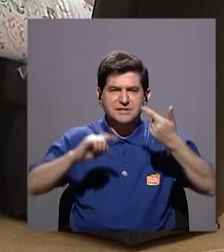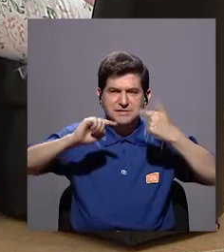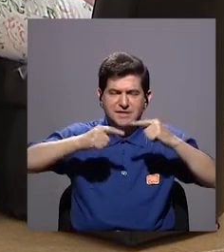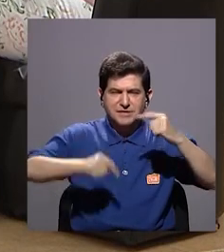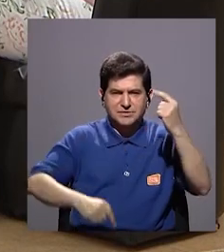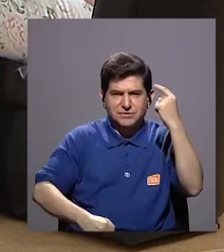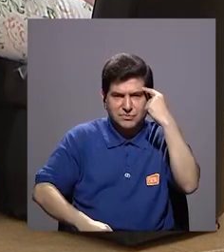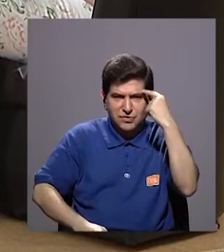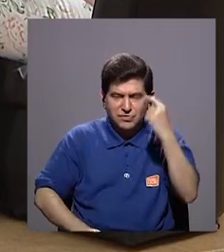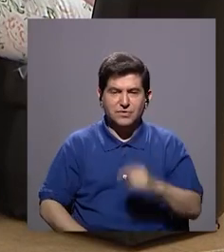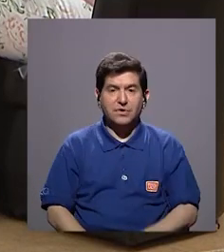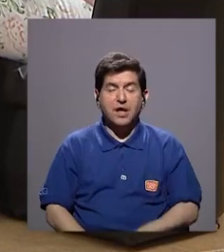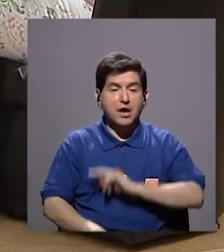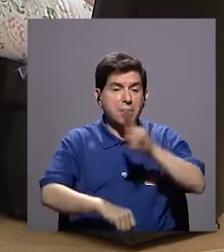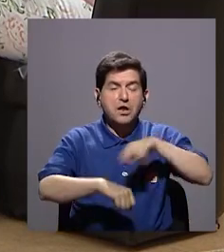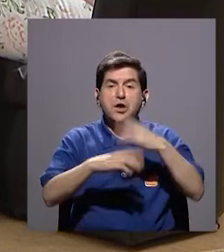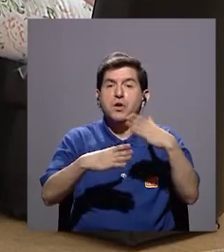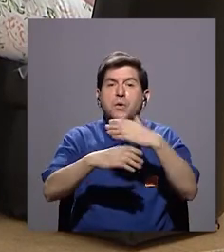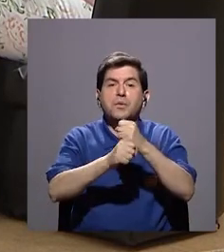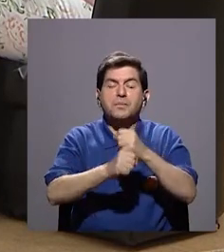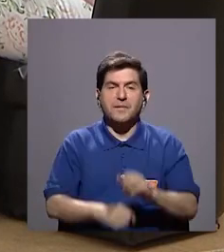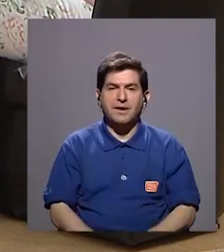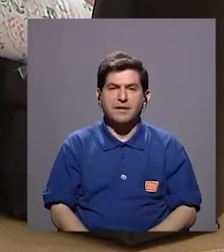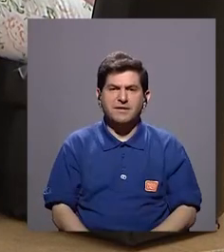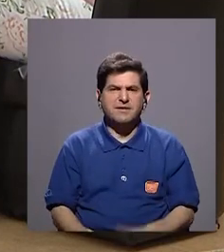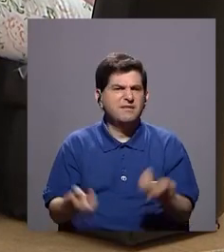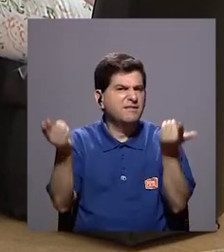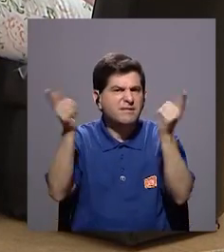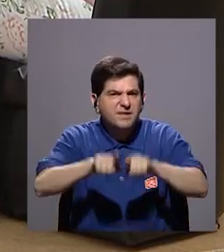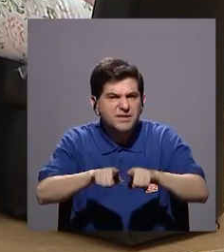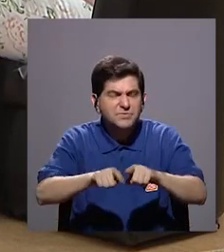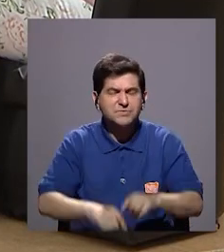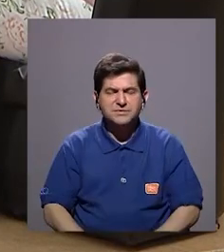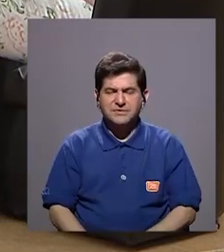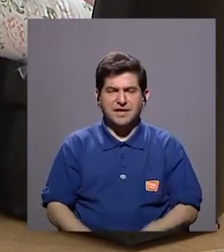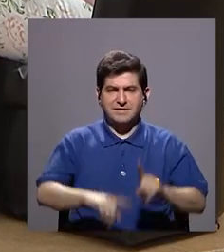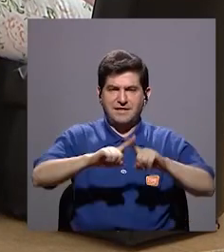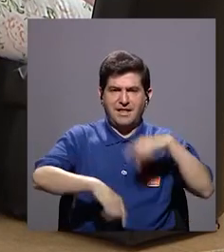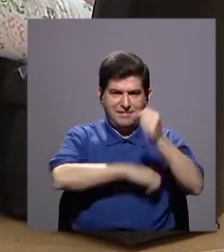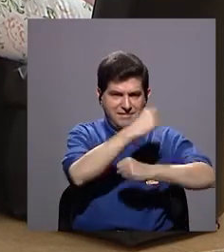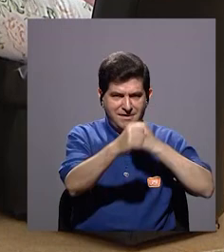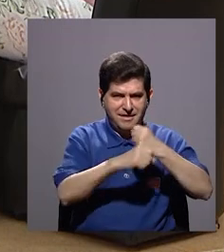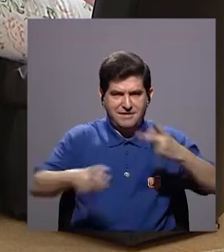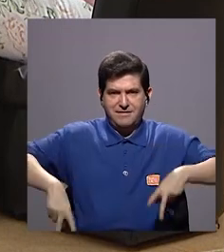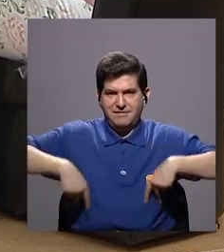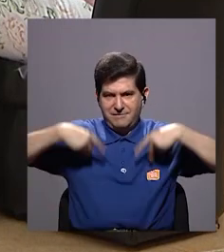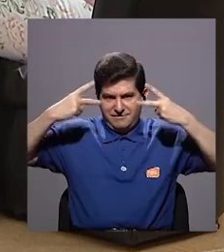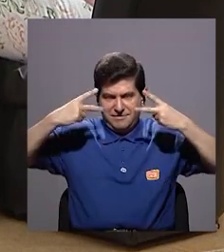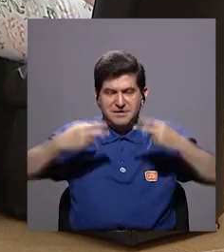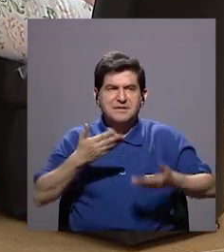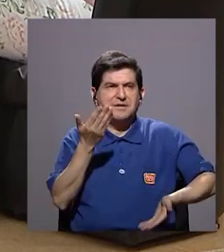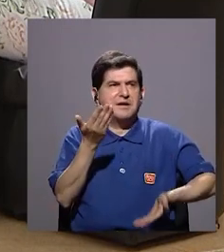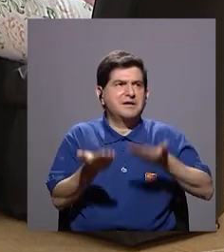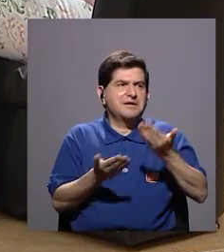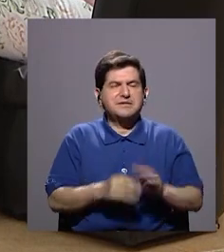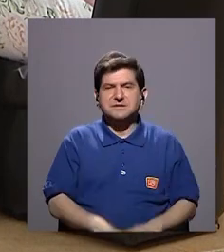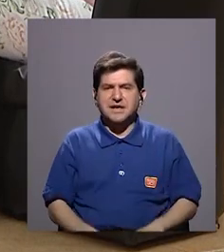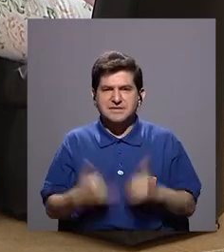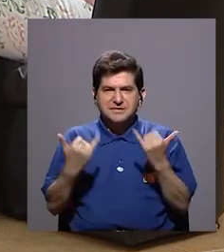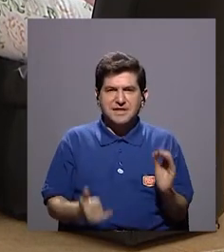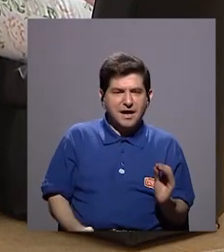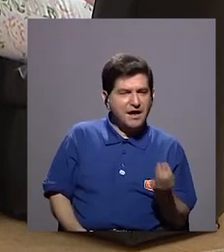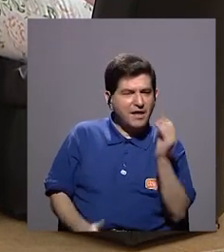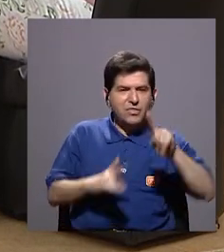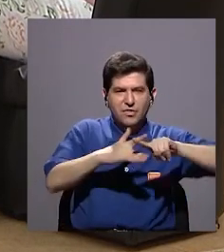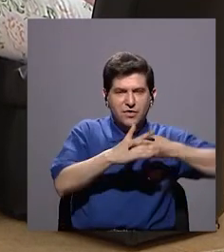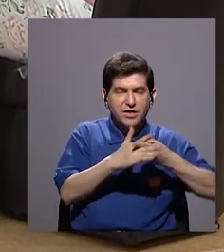la mano. Y lo hacen de manera natural. Lo que pasa es que en cierta edad de nuestras vidas, como en la